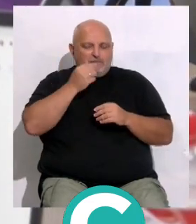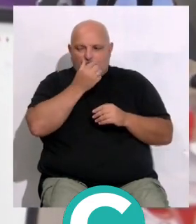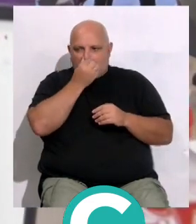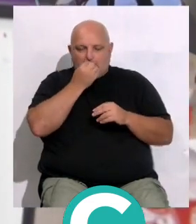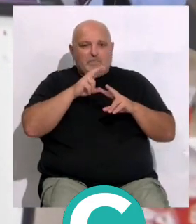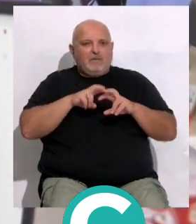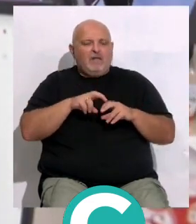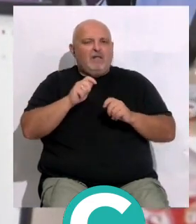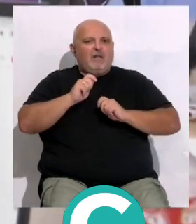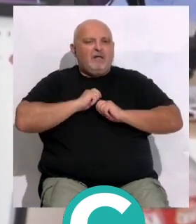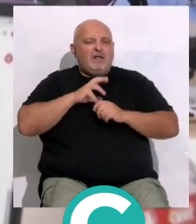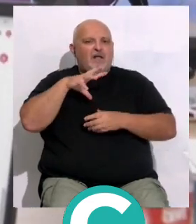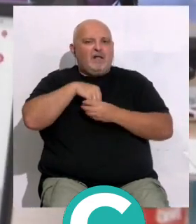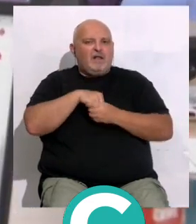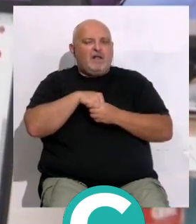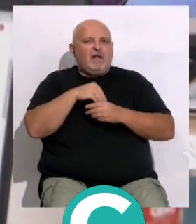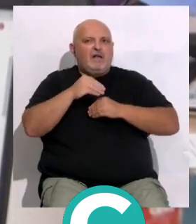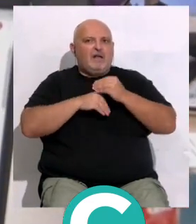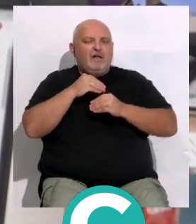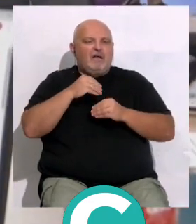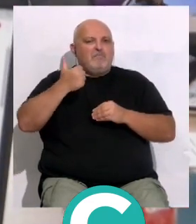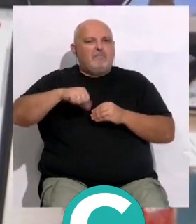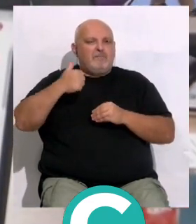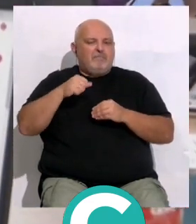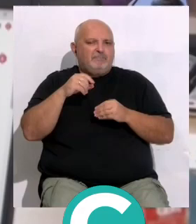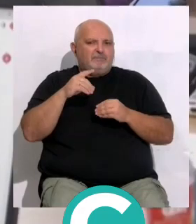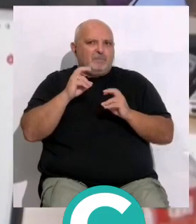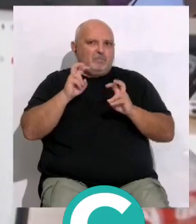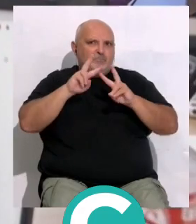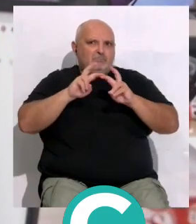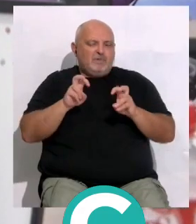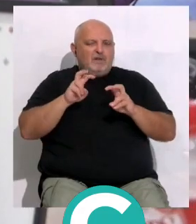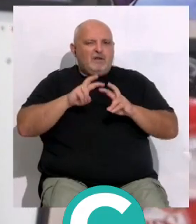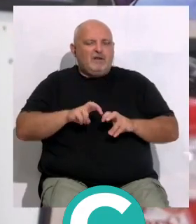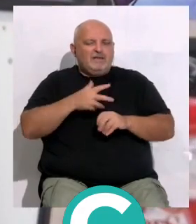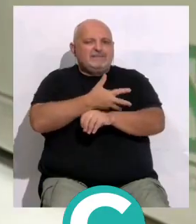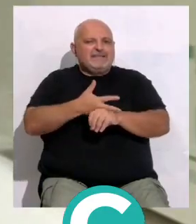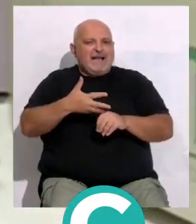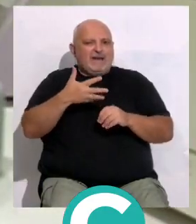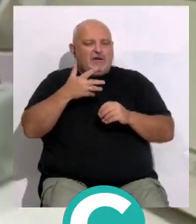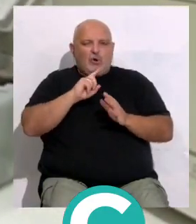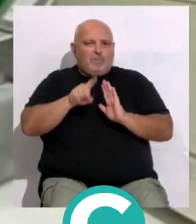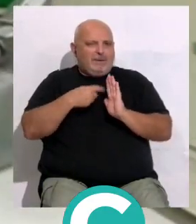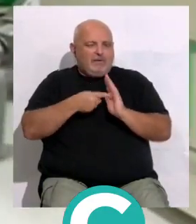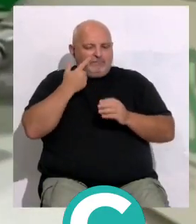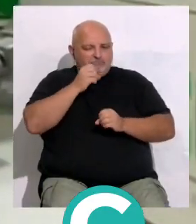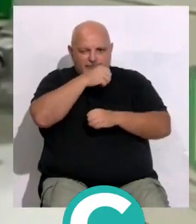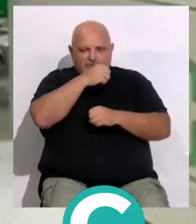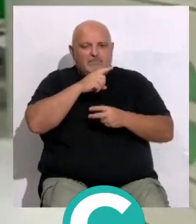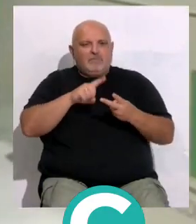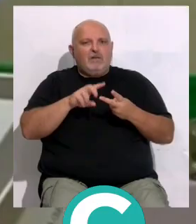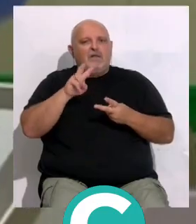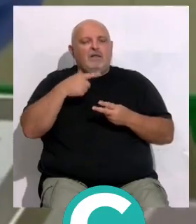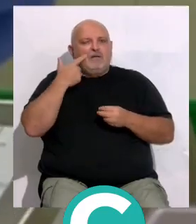La investigación que nos ocupa realiza una valoración clínica con un análisis de sangre completo, así como la medición